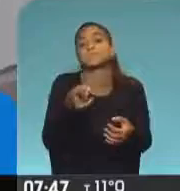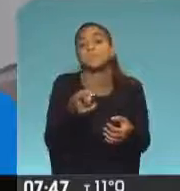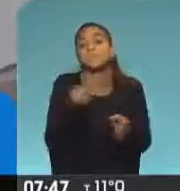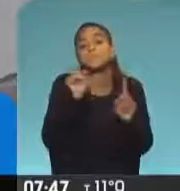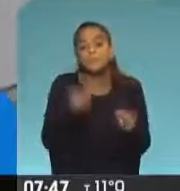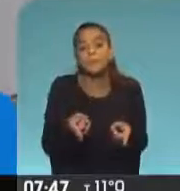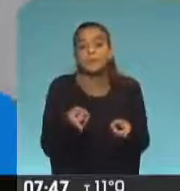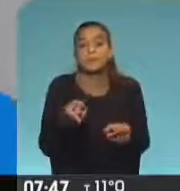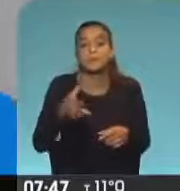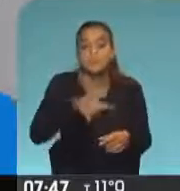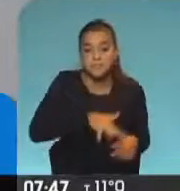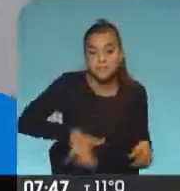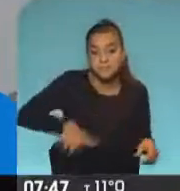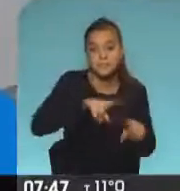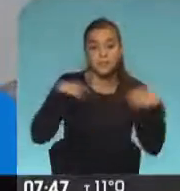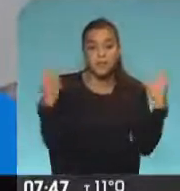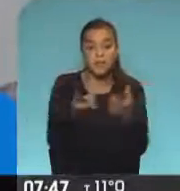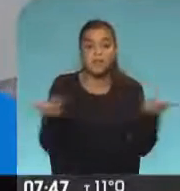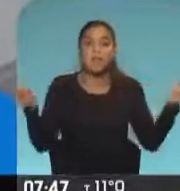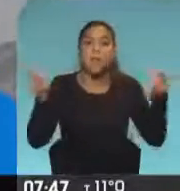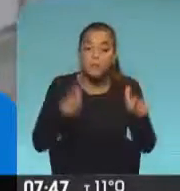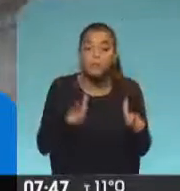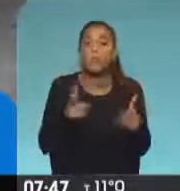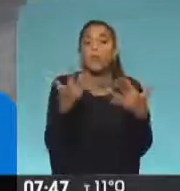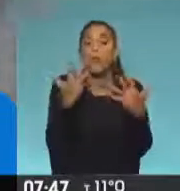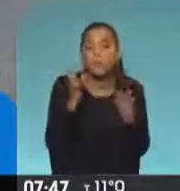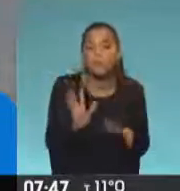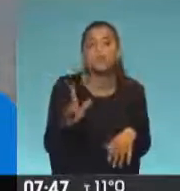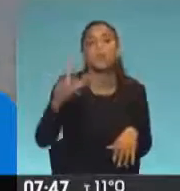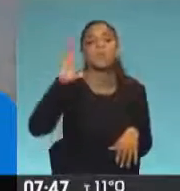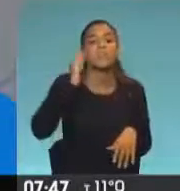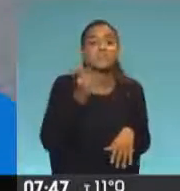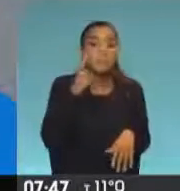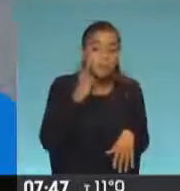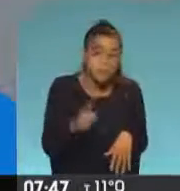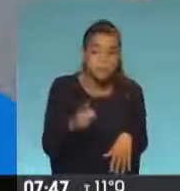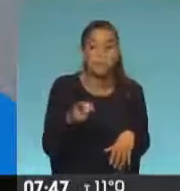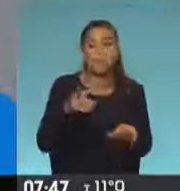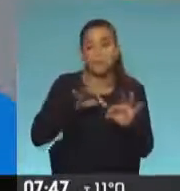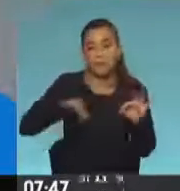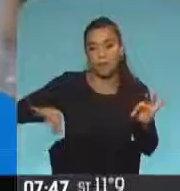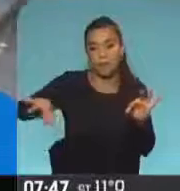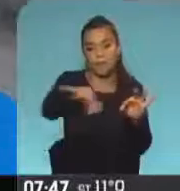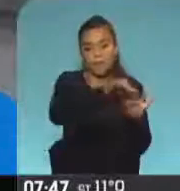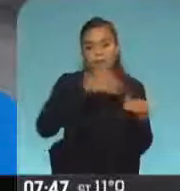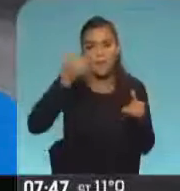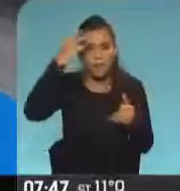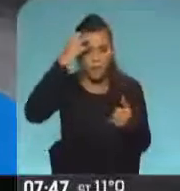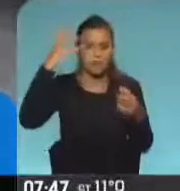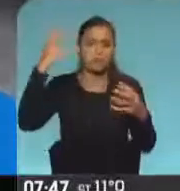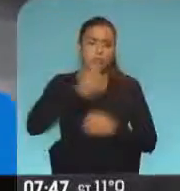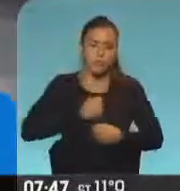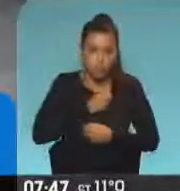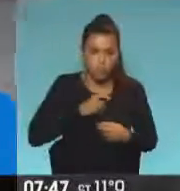tipo de salas y de reunión que tiene que ver con por supuesto más de 16.000 metros cuadrados hay baños hay duchas